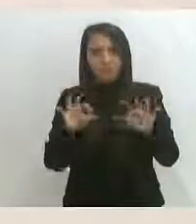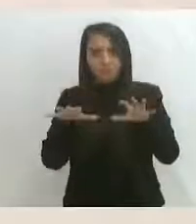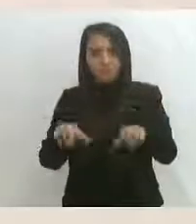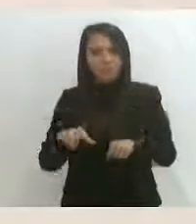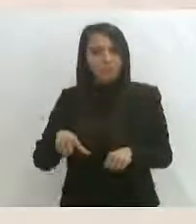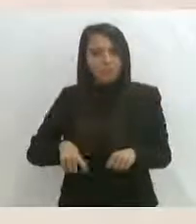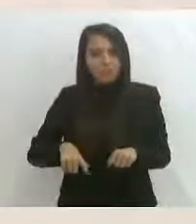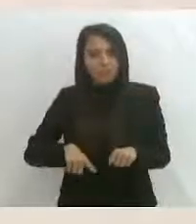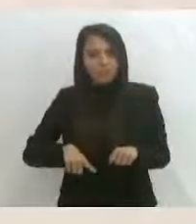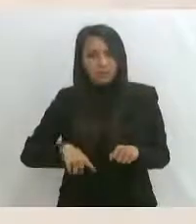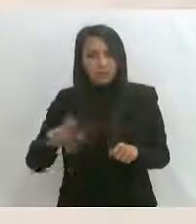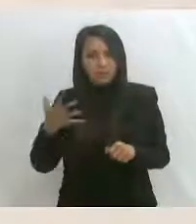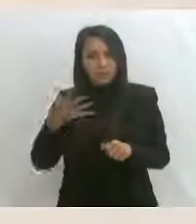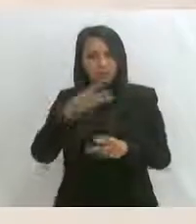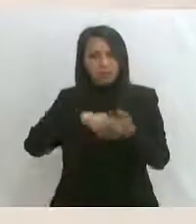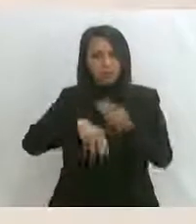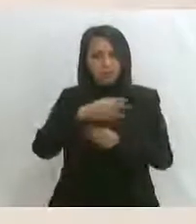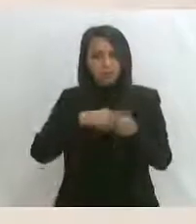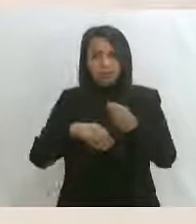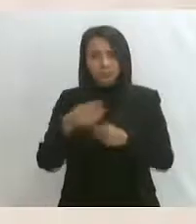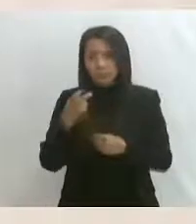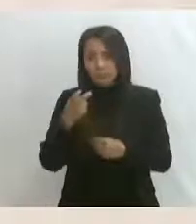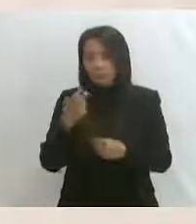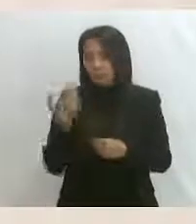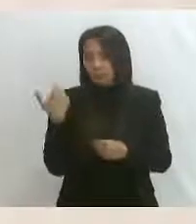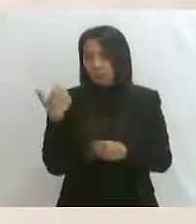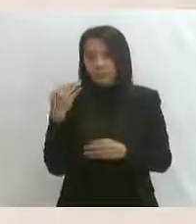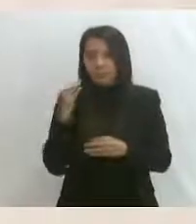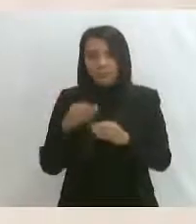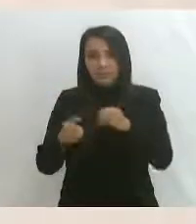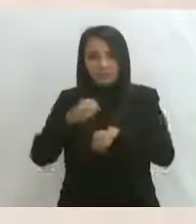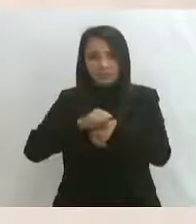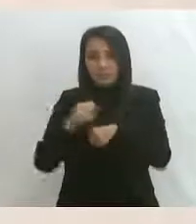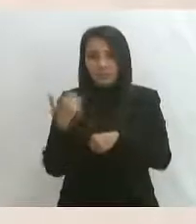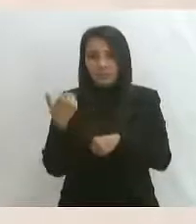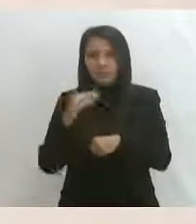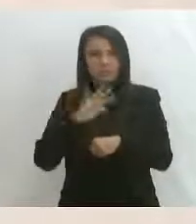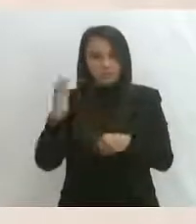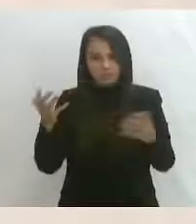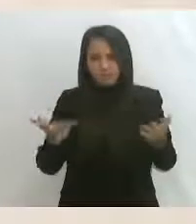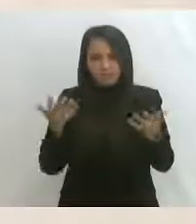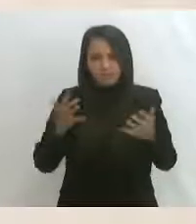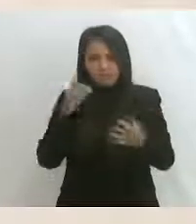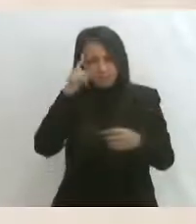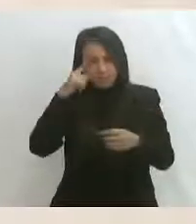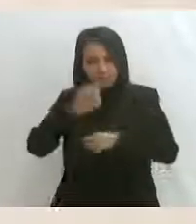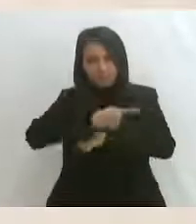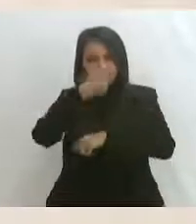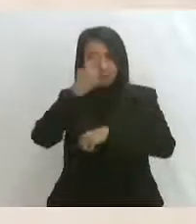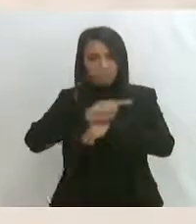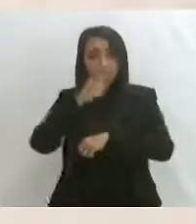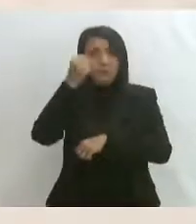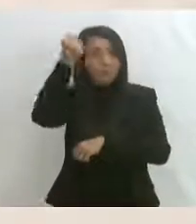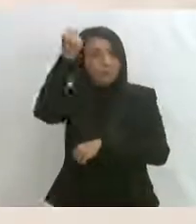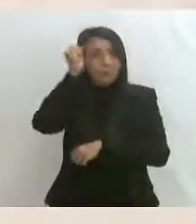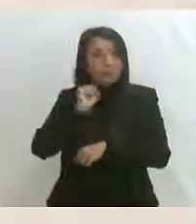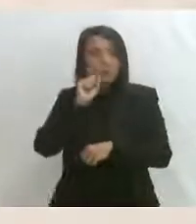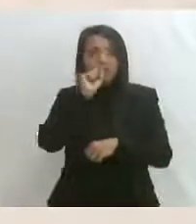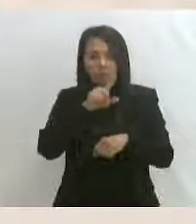Este fin de semana se está llevando a cabo una acción para liberar todas las casetas de Sinaloa